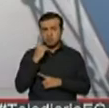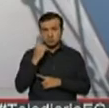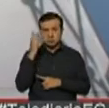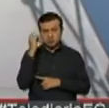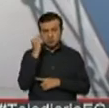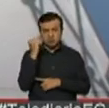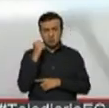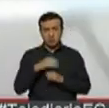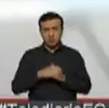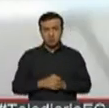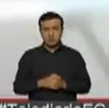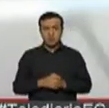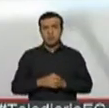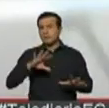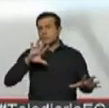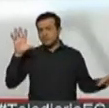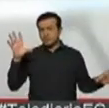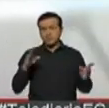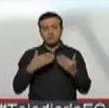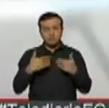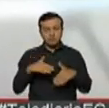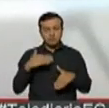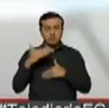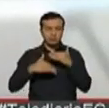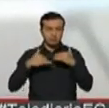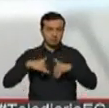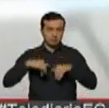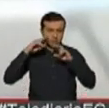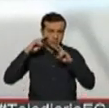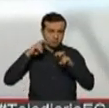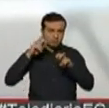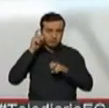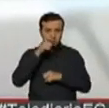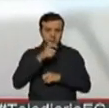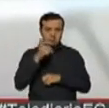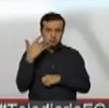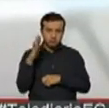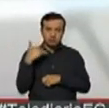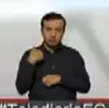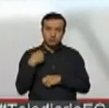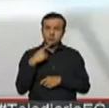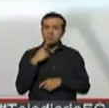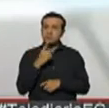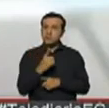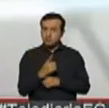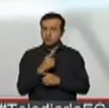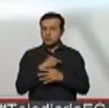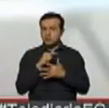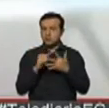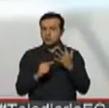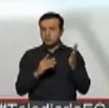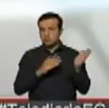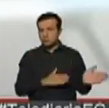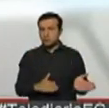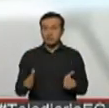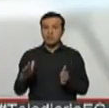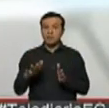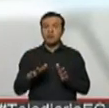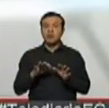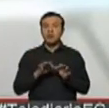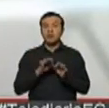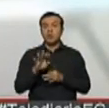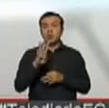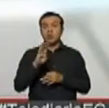identificados? Bueno, todo esto está dentro de un proceso de investigación en la Fiscalía General del Estado, pero lo que podemos decir es que Buenos Aires se encuentra a menos de